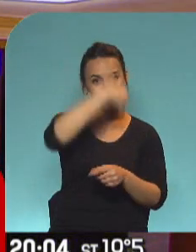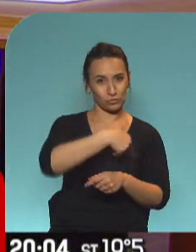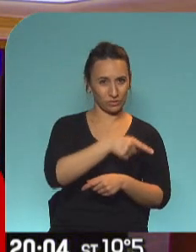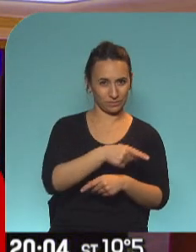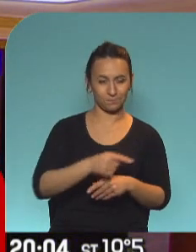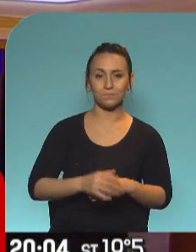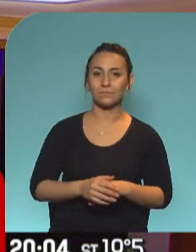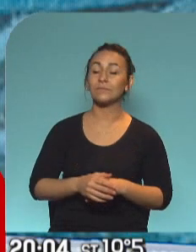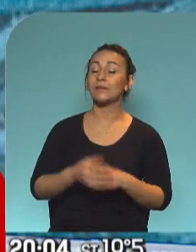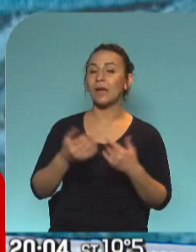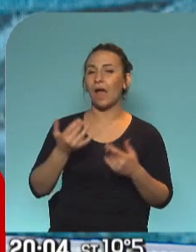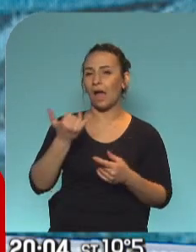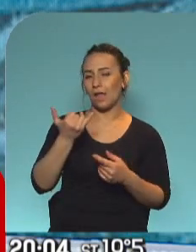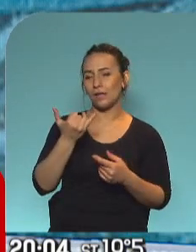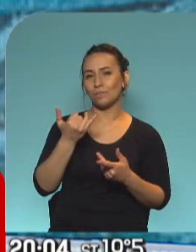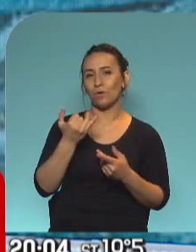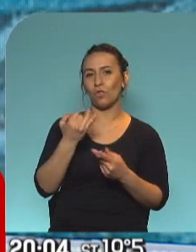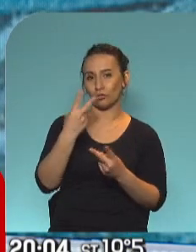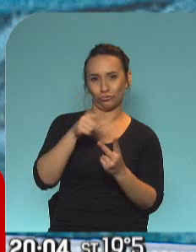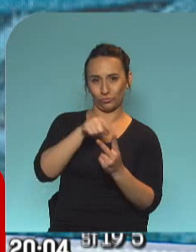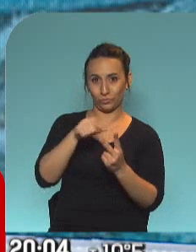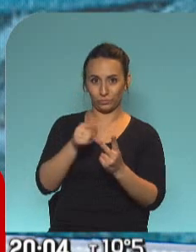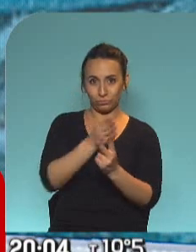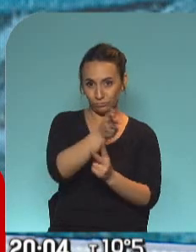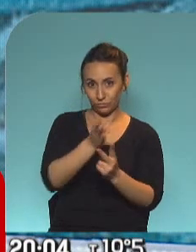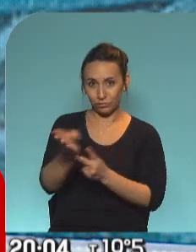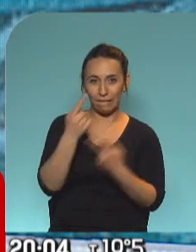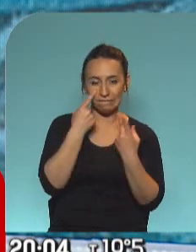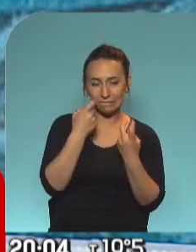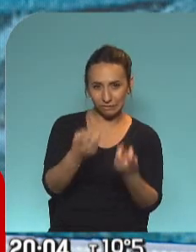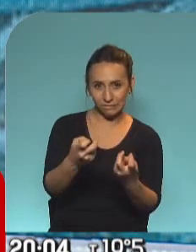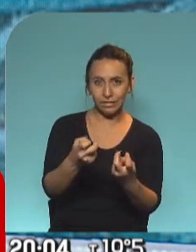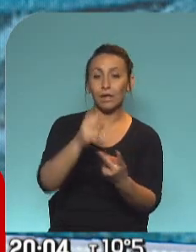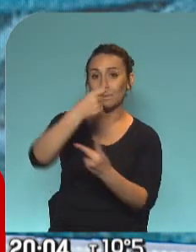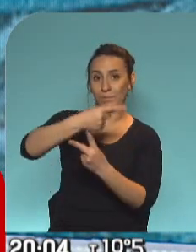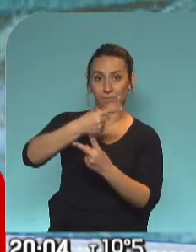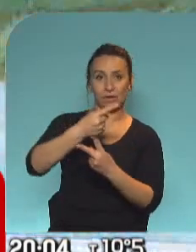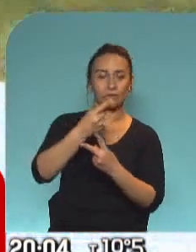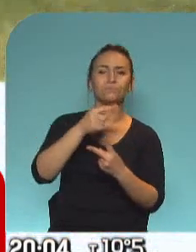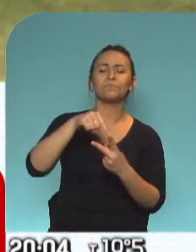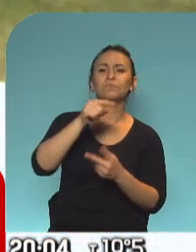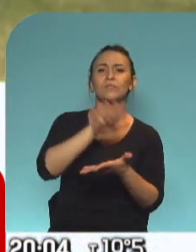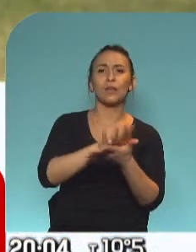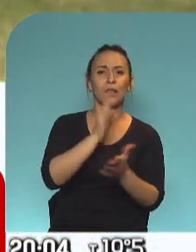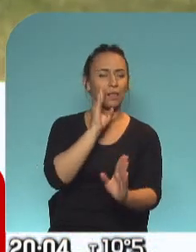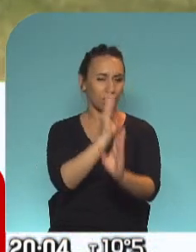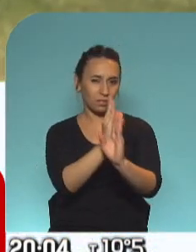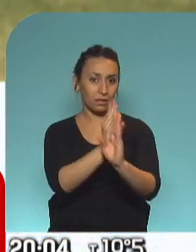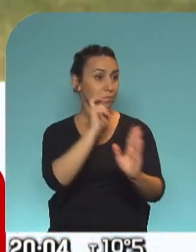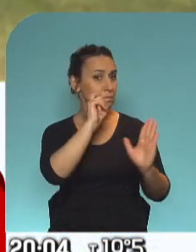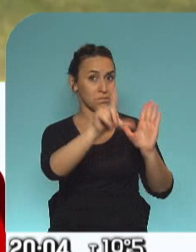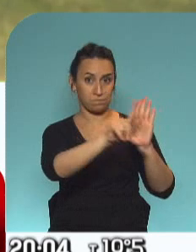digo que habría 2 carriles, si querés, para analizar esto que está pasando. Uno es el tema del espionaje ilegal, que ¿quién quedó